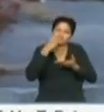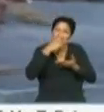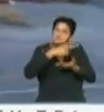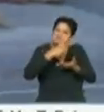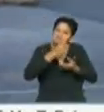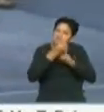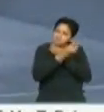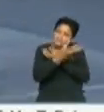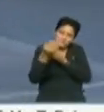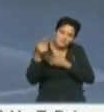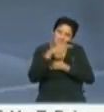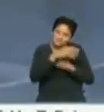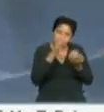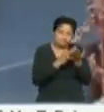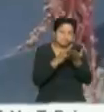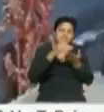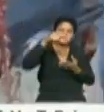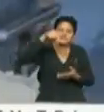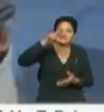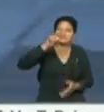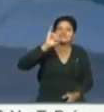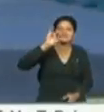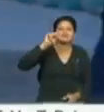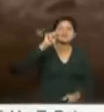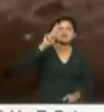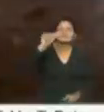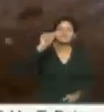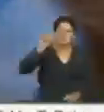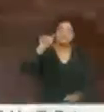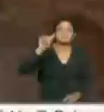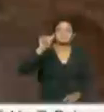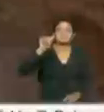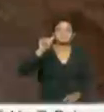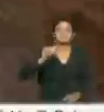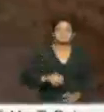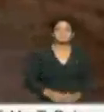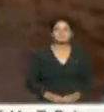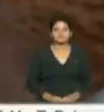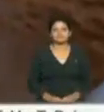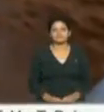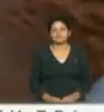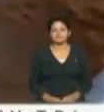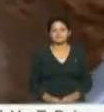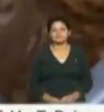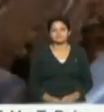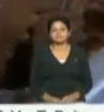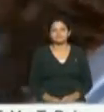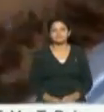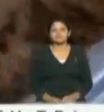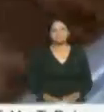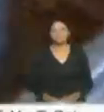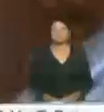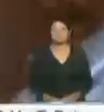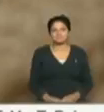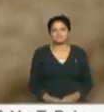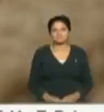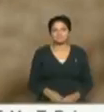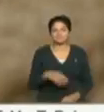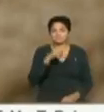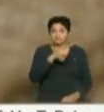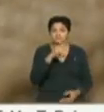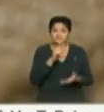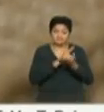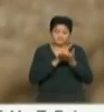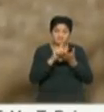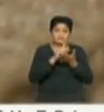promoción gastronómica, difusión de los resultados de proyectos de fomento productivo y gestión de comercialización. En esta semana se